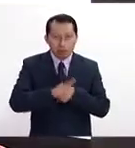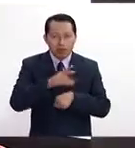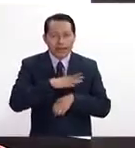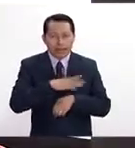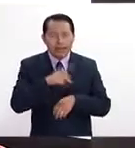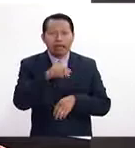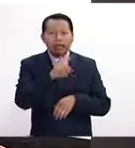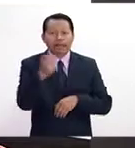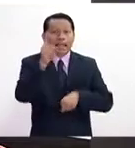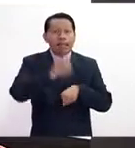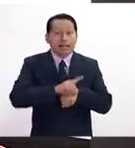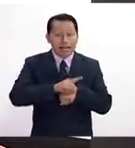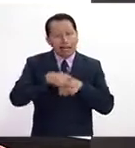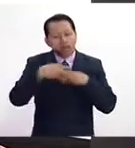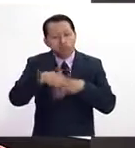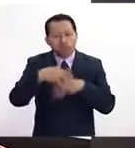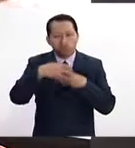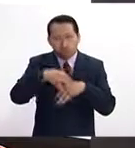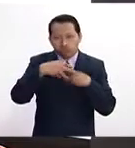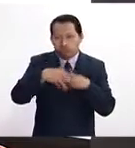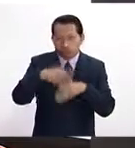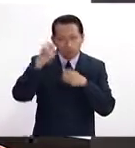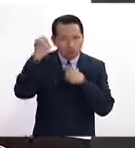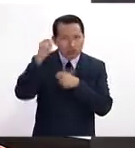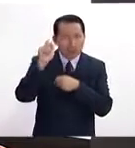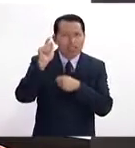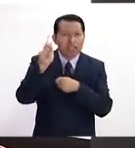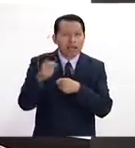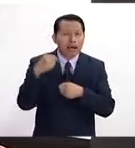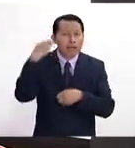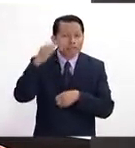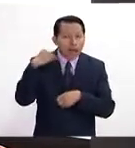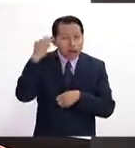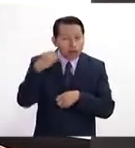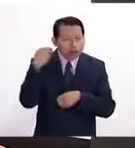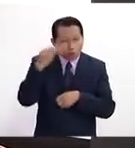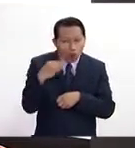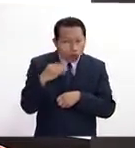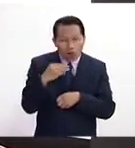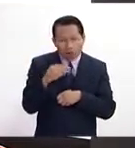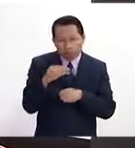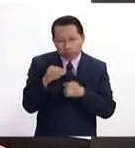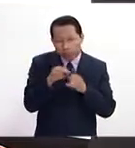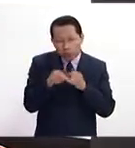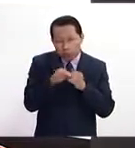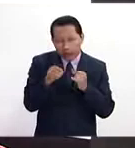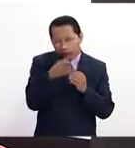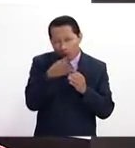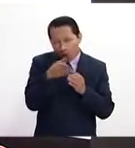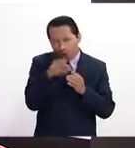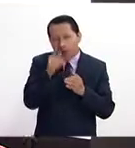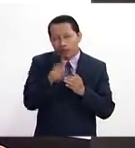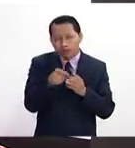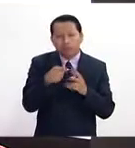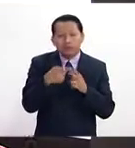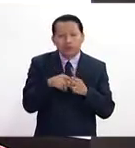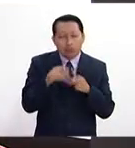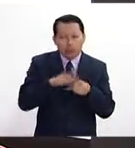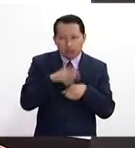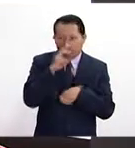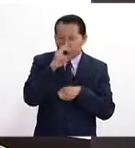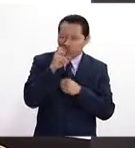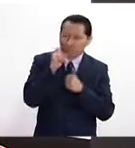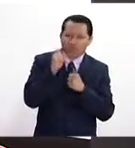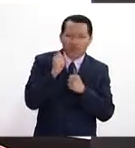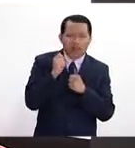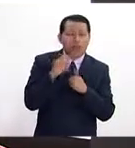de protestas ya, desde finales de marzo que empezaron a ver los movimientos, digamos, más dictatoriales del gobierno de Maduro en